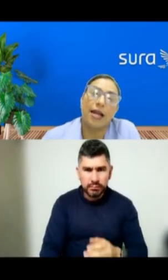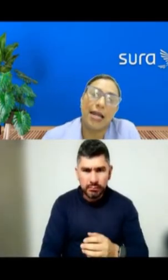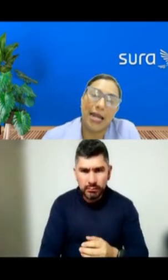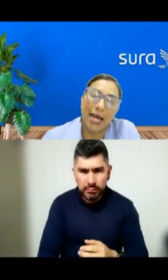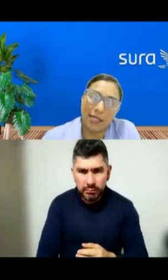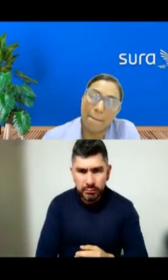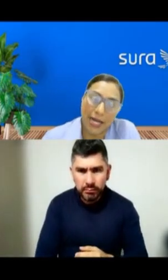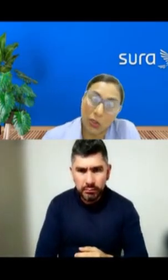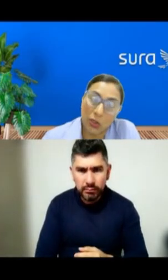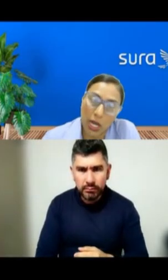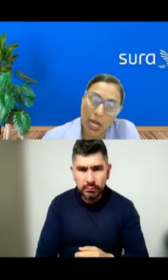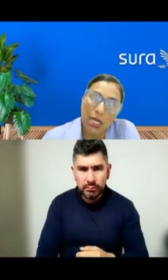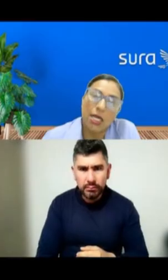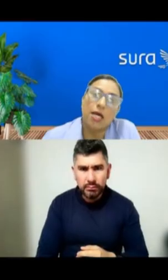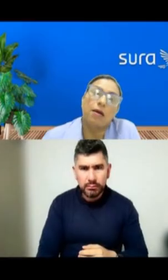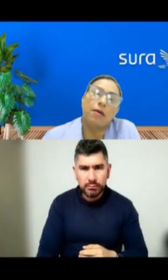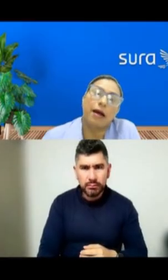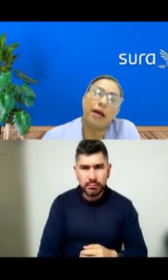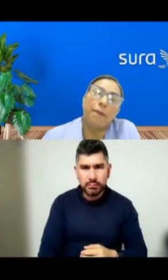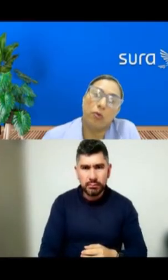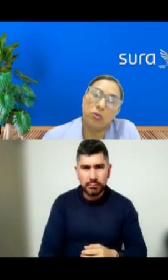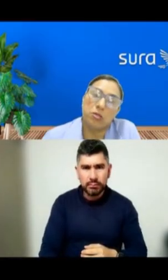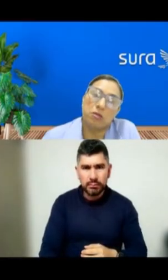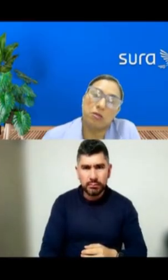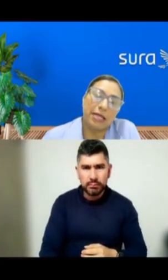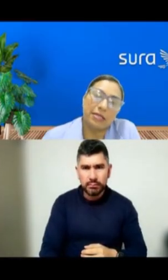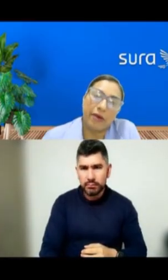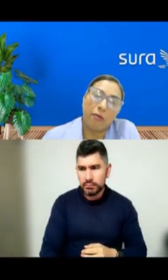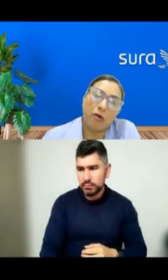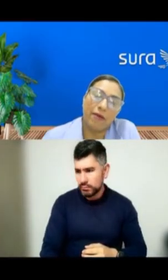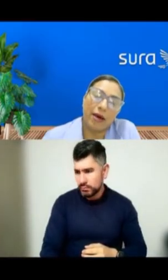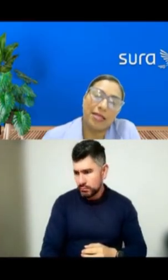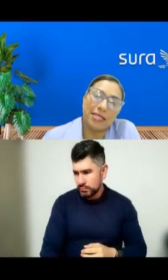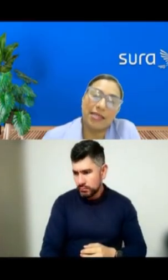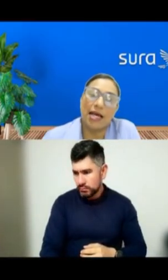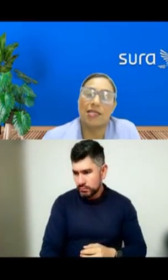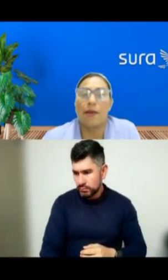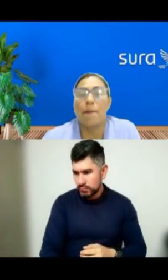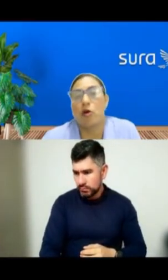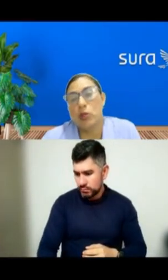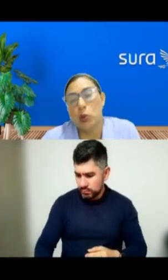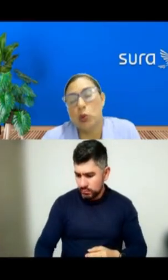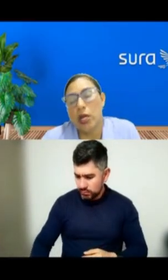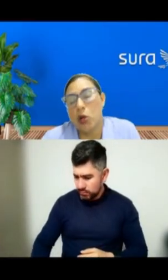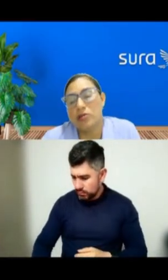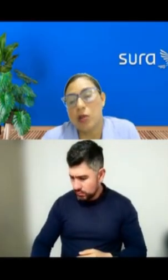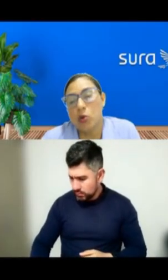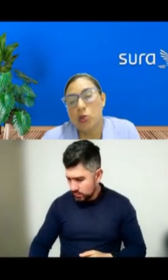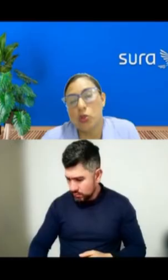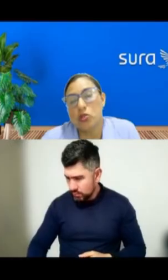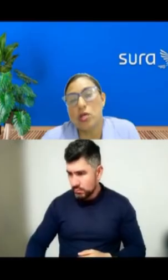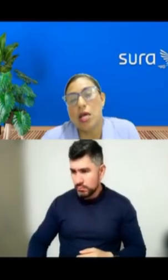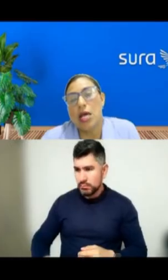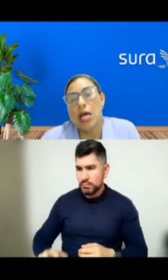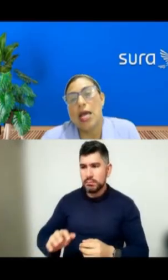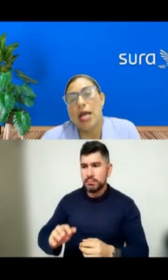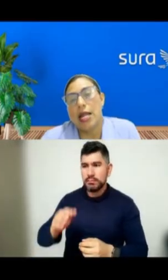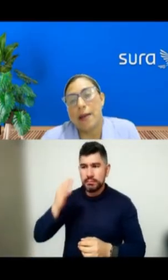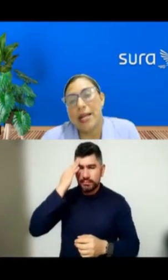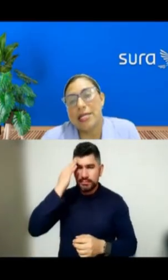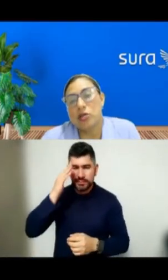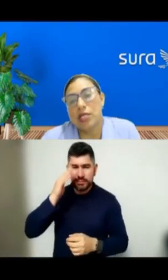presión arterial, la temperatura, el pulso, que ya sabemos que va de 60 a 100 por minuto en los